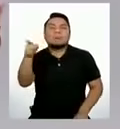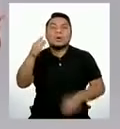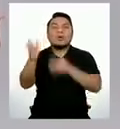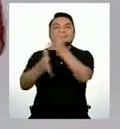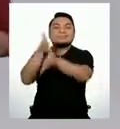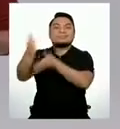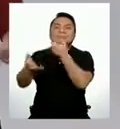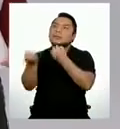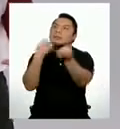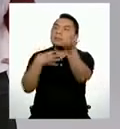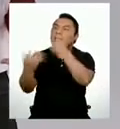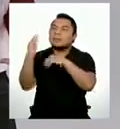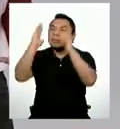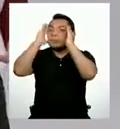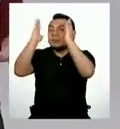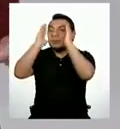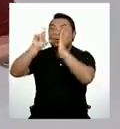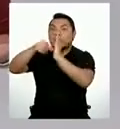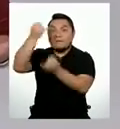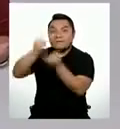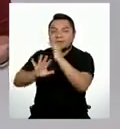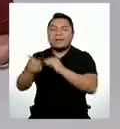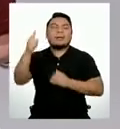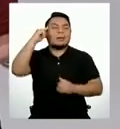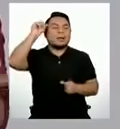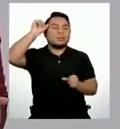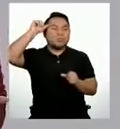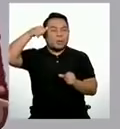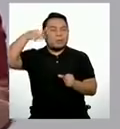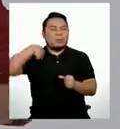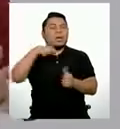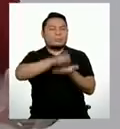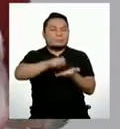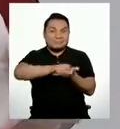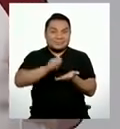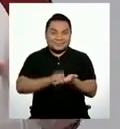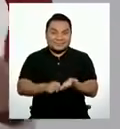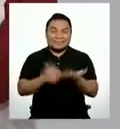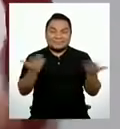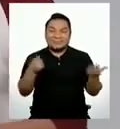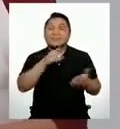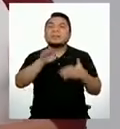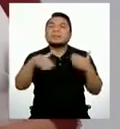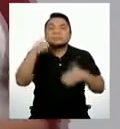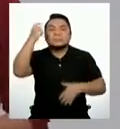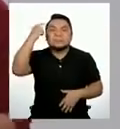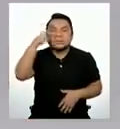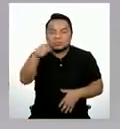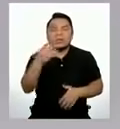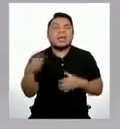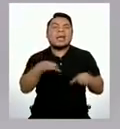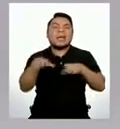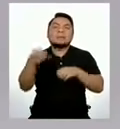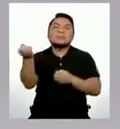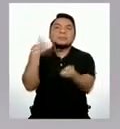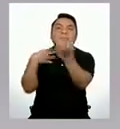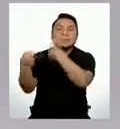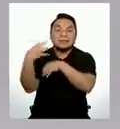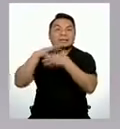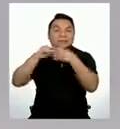y luego, al terminar, anotarás lo que recuerdes. Ten en cuenta lo siguiente para recordar lo que has escuchado.